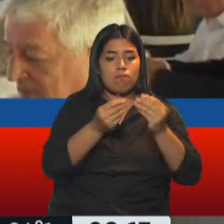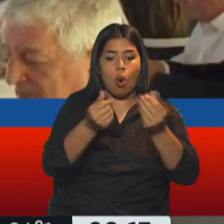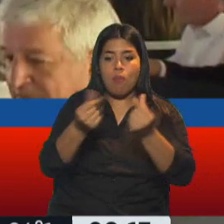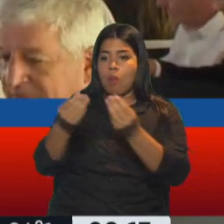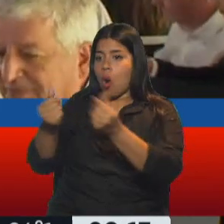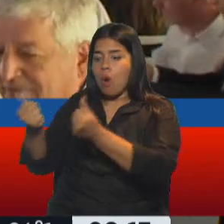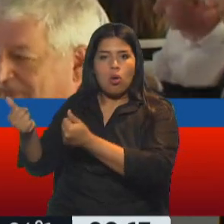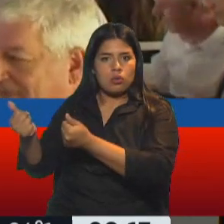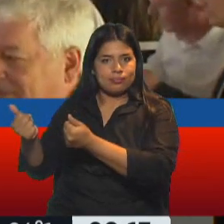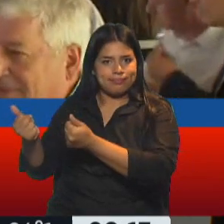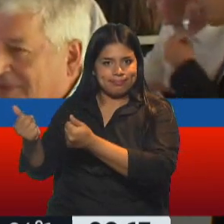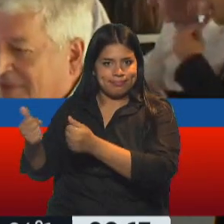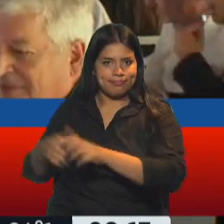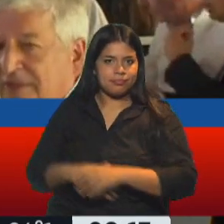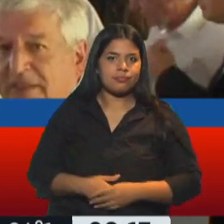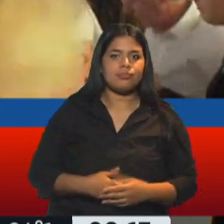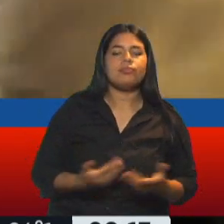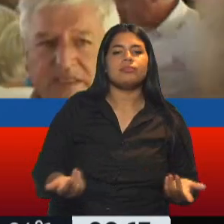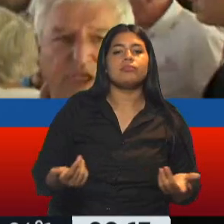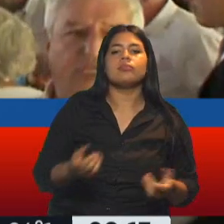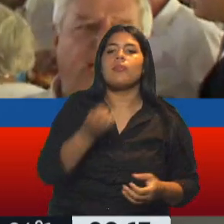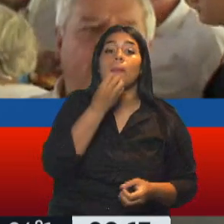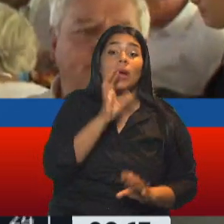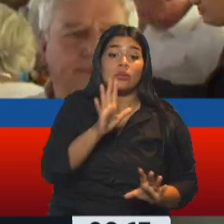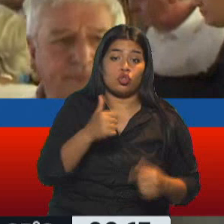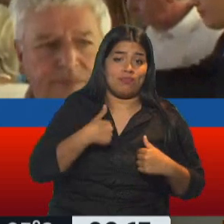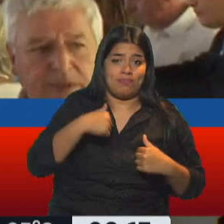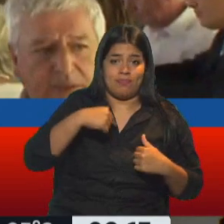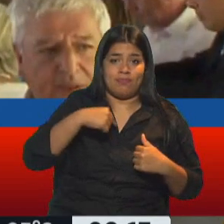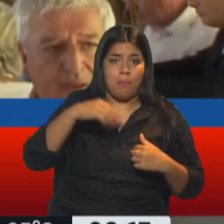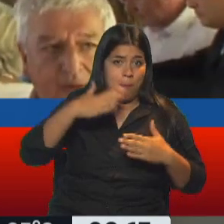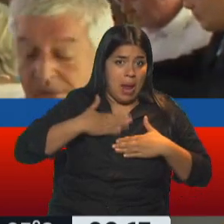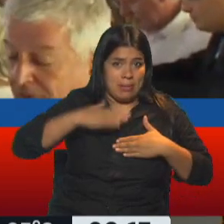Fue maravilloso. El recuerdo que va a tener todo el mundo